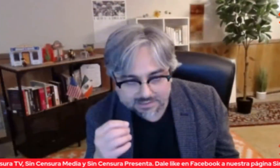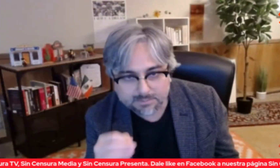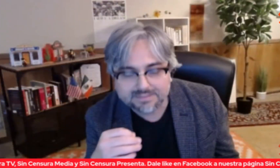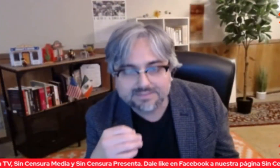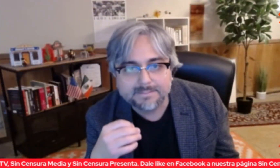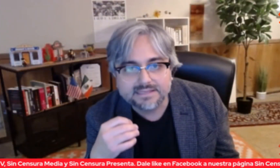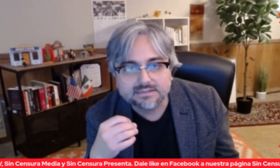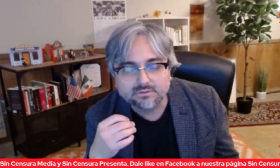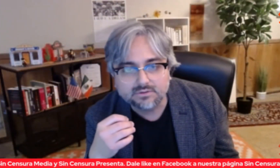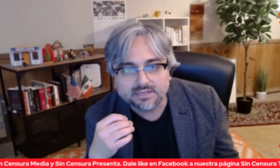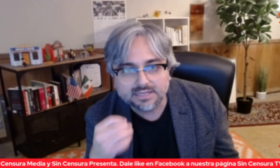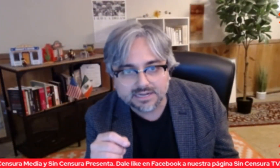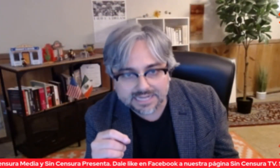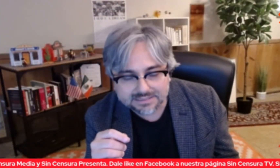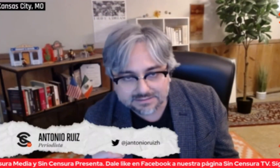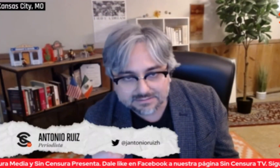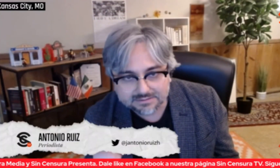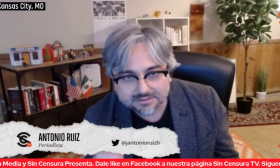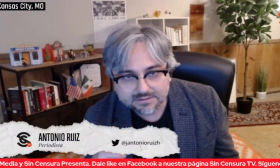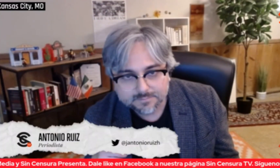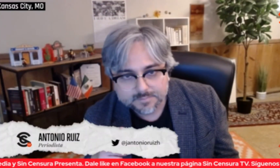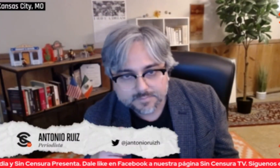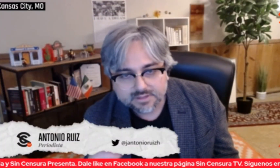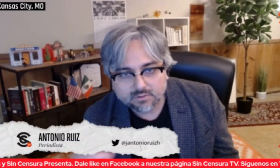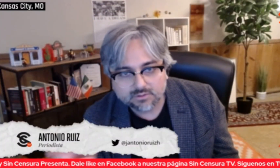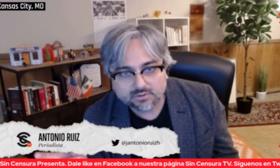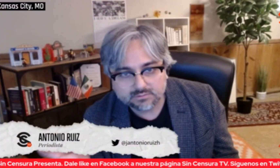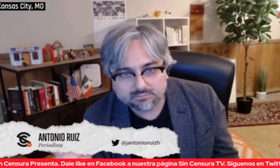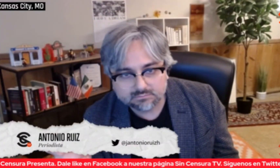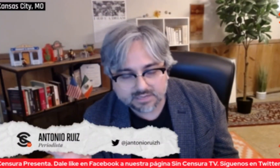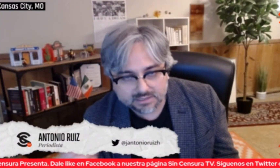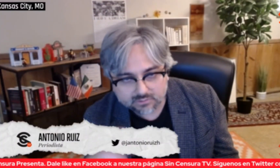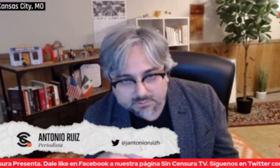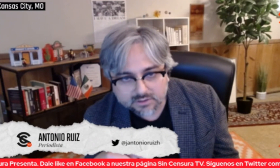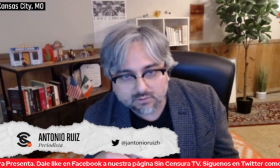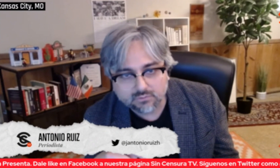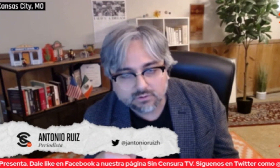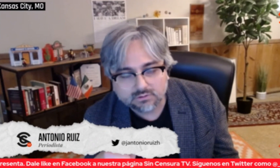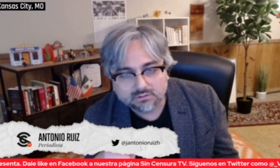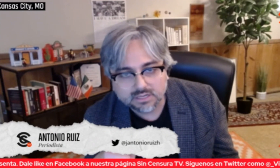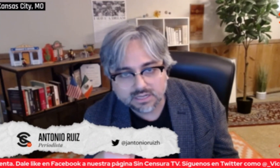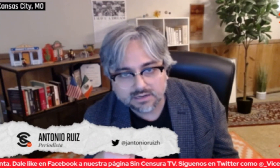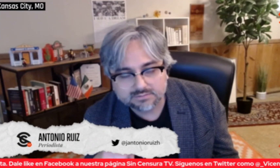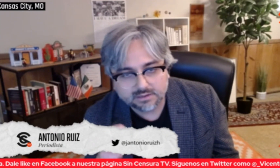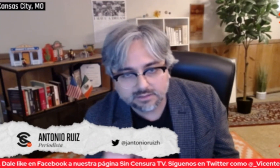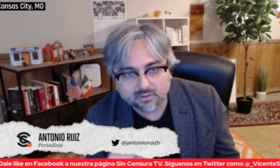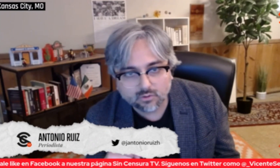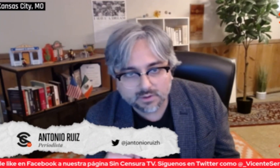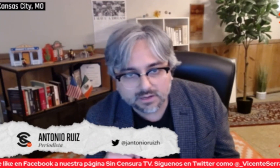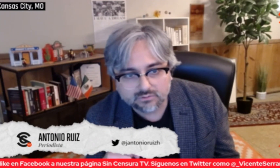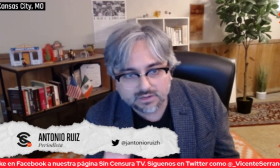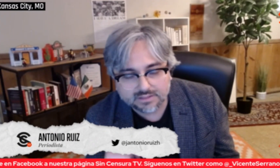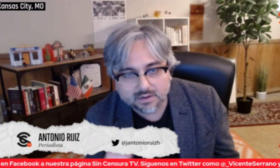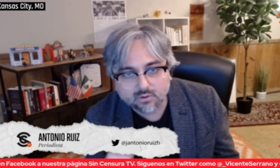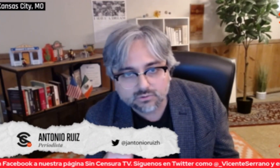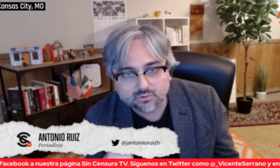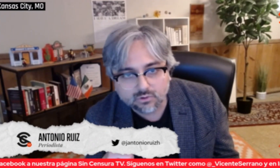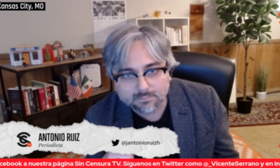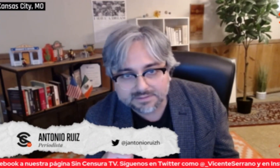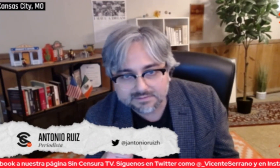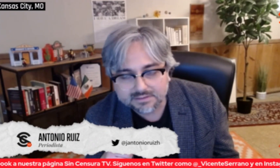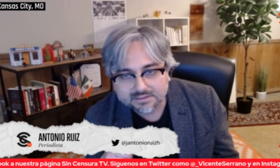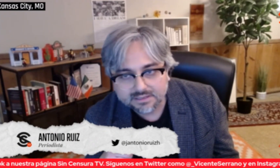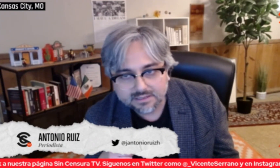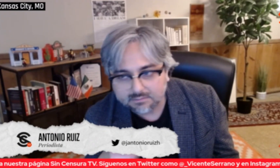hacer el primer planteamiento, Erika Hernández. Cuando regresó el micrófono al secretario de Gobernación, Adán